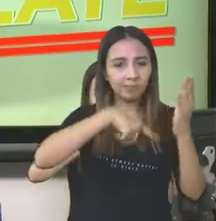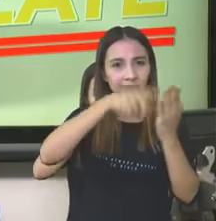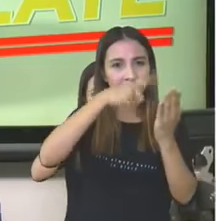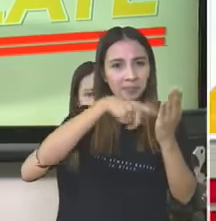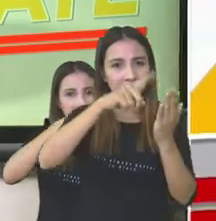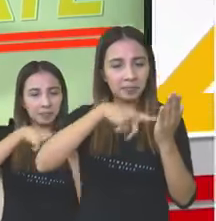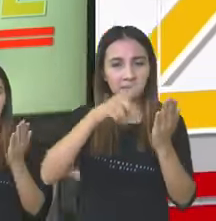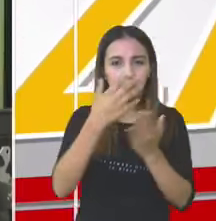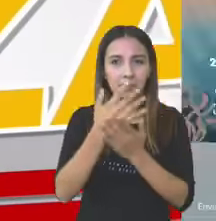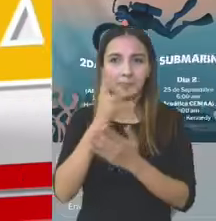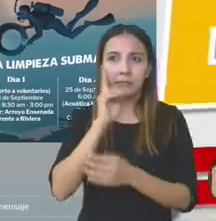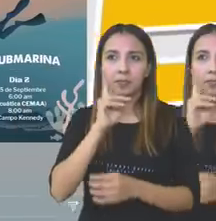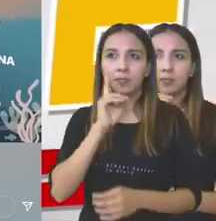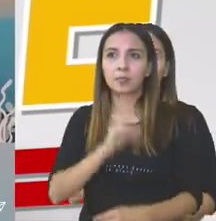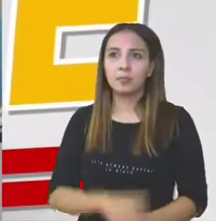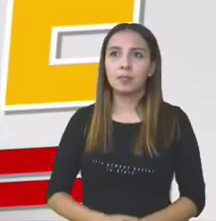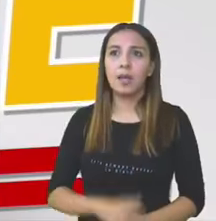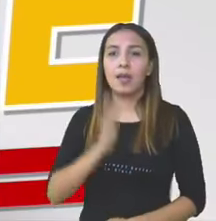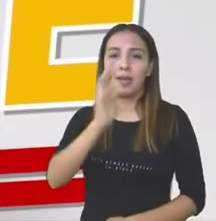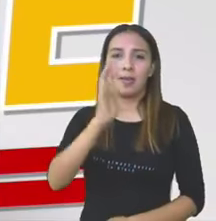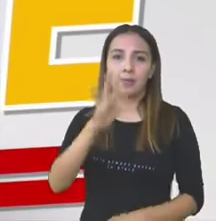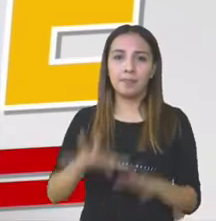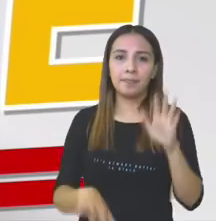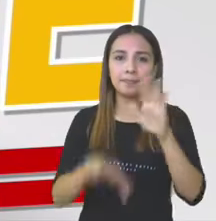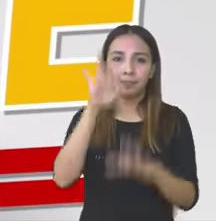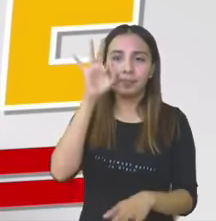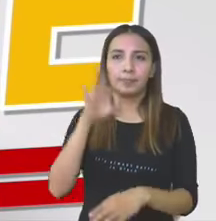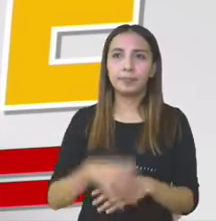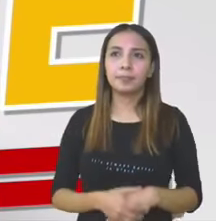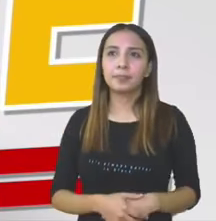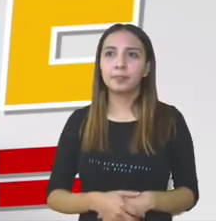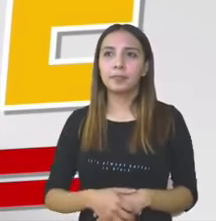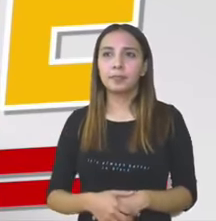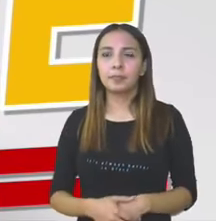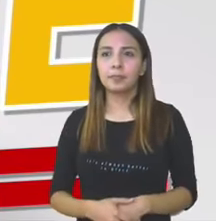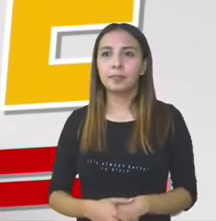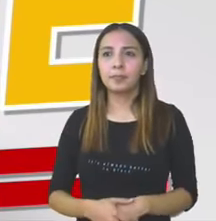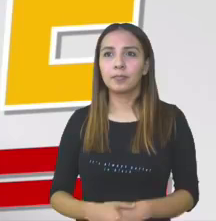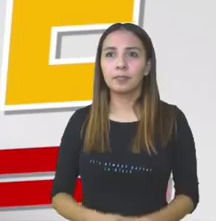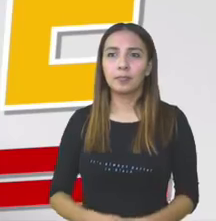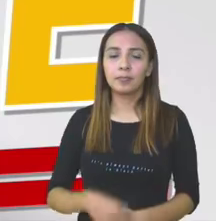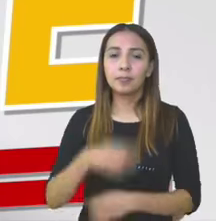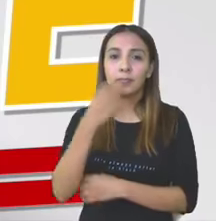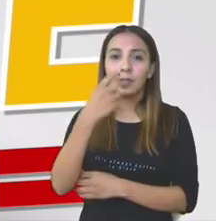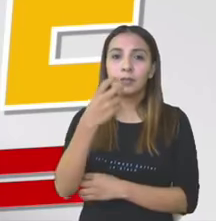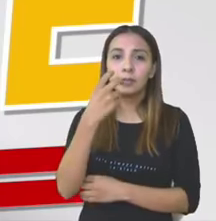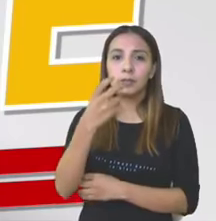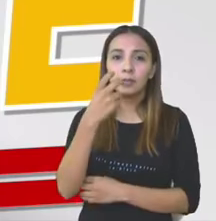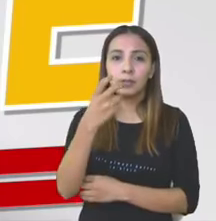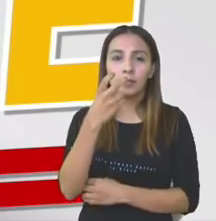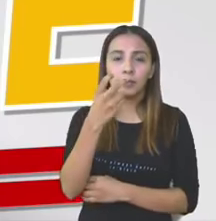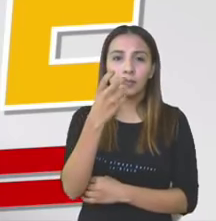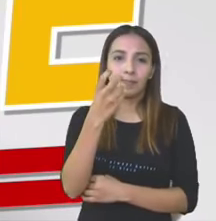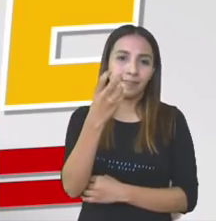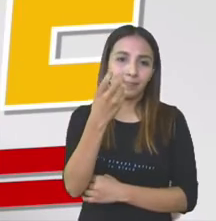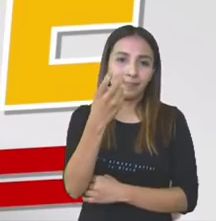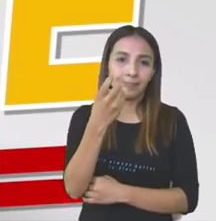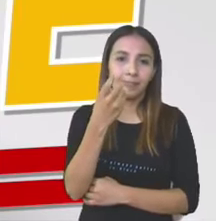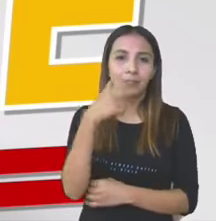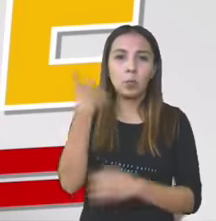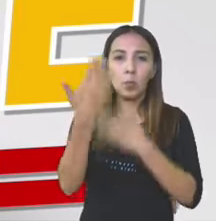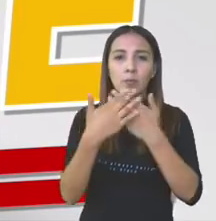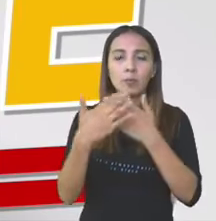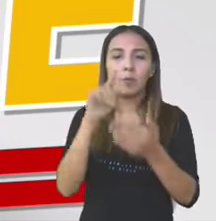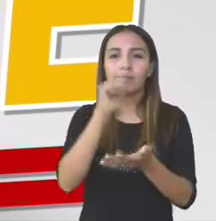teléfono, por favor. Y aquí está. Ahí lo tienen. esto va a ser la